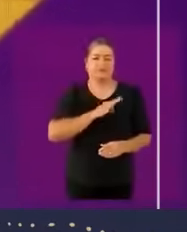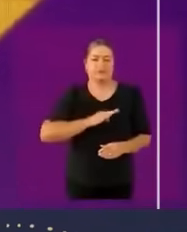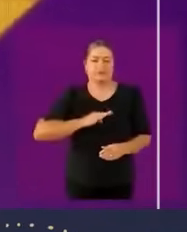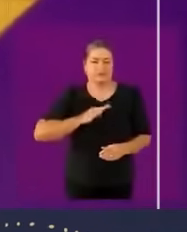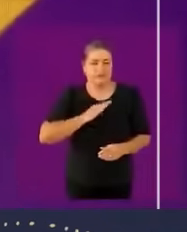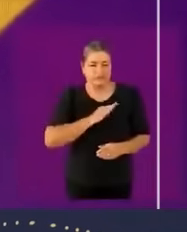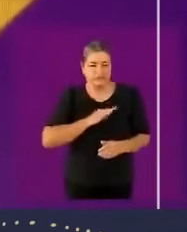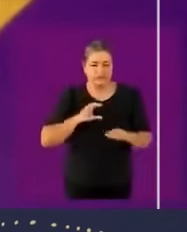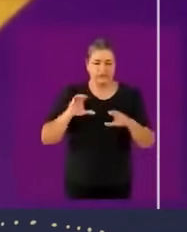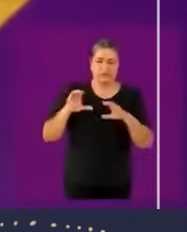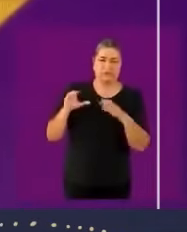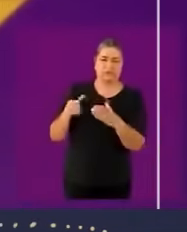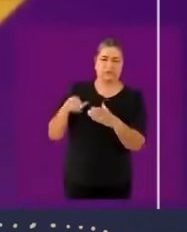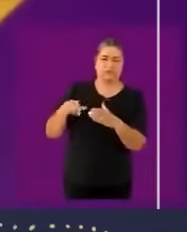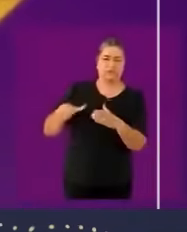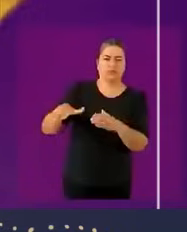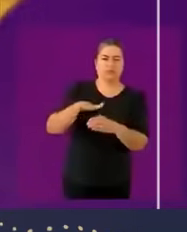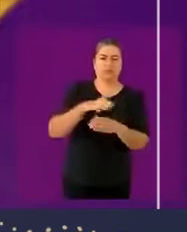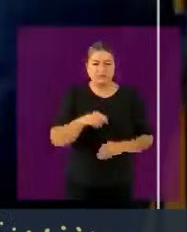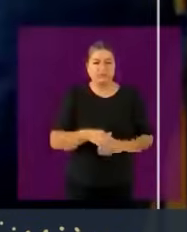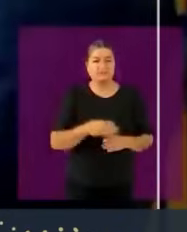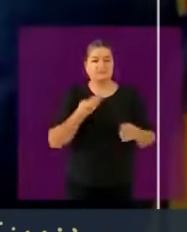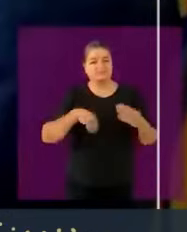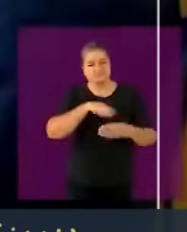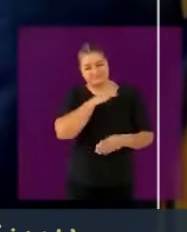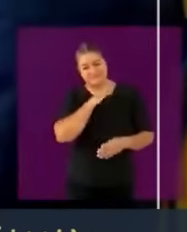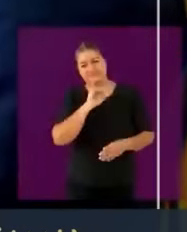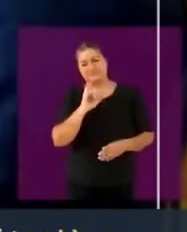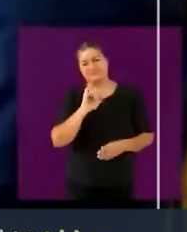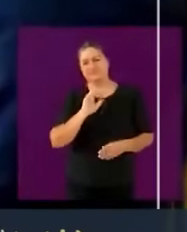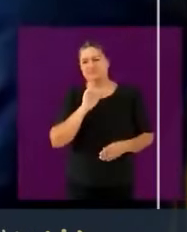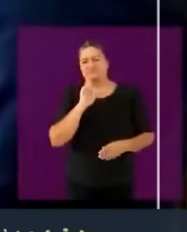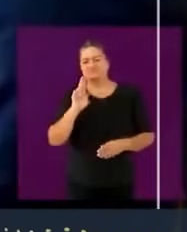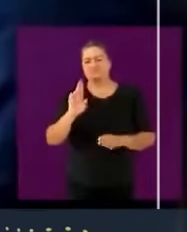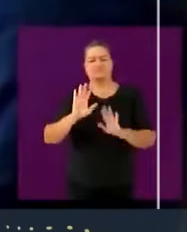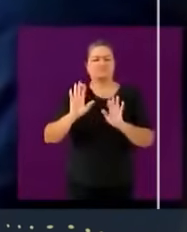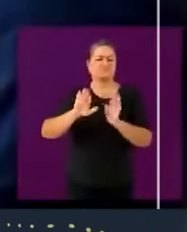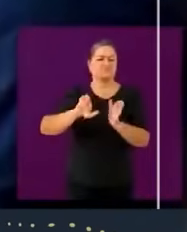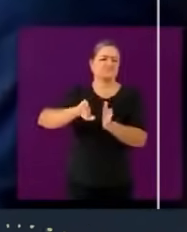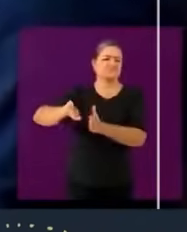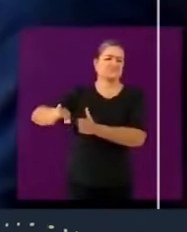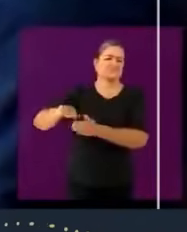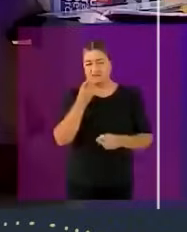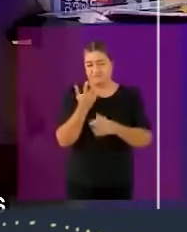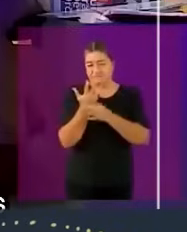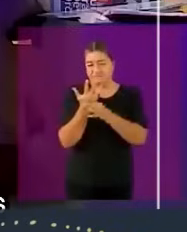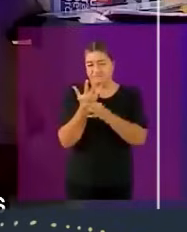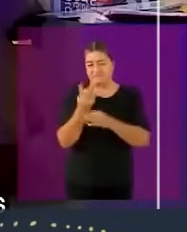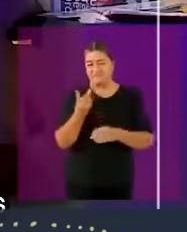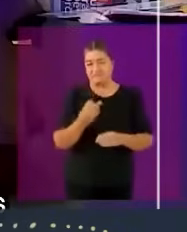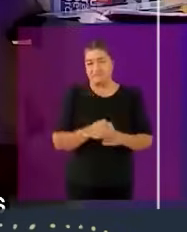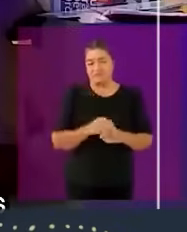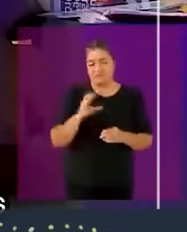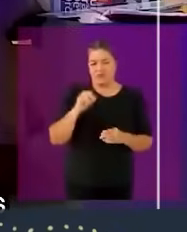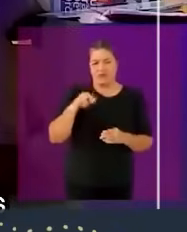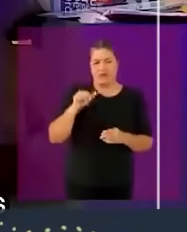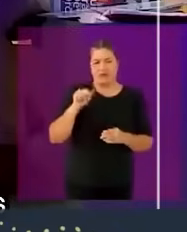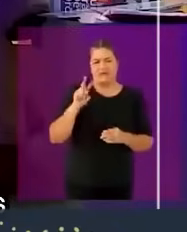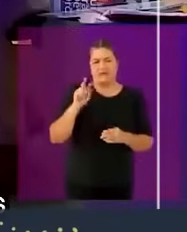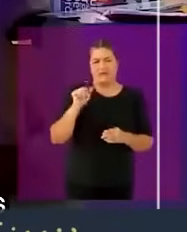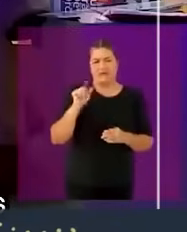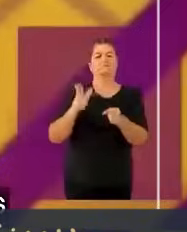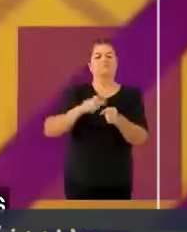Sheinbaum, candidata de nuestro movimiento a la presidencia, ganó de manera contundente el primer debate presidencial, demostrando que es la